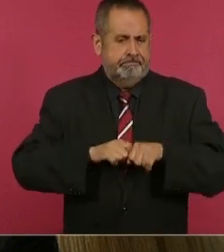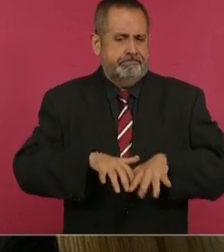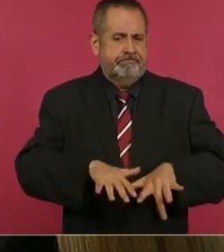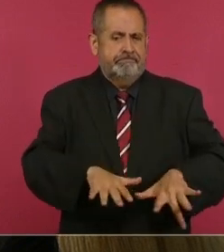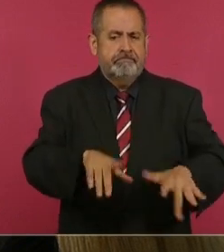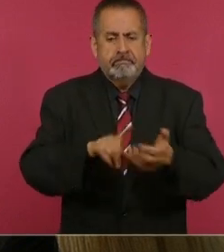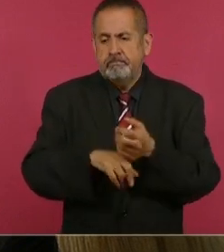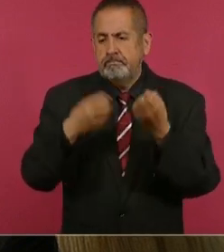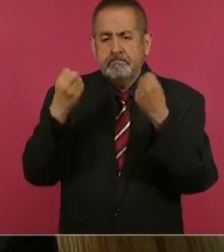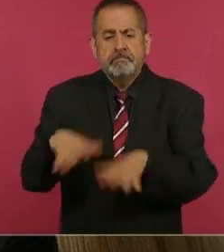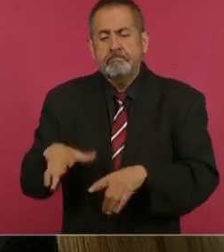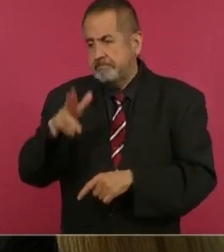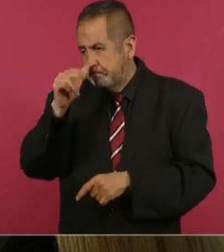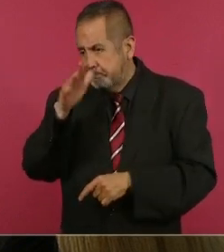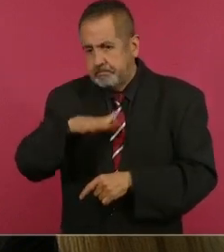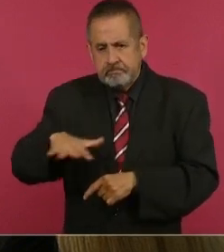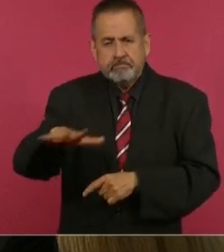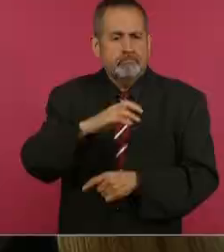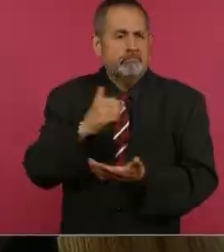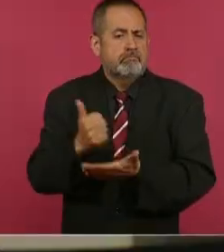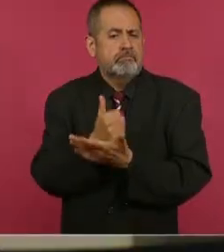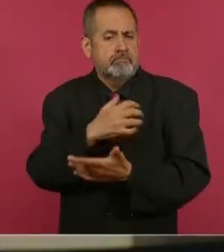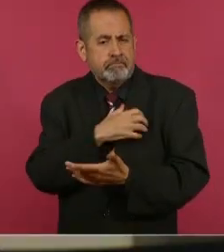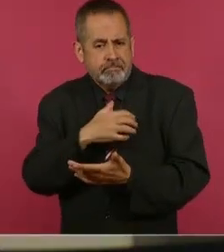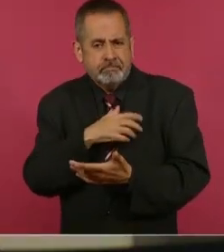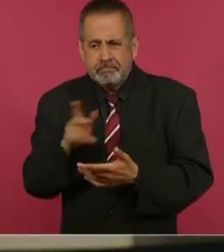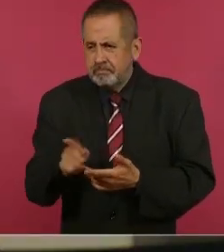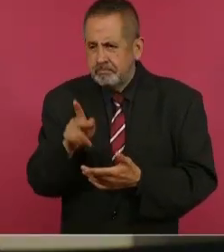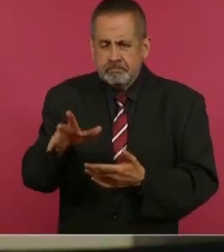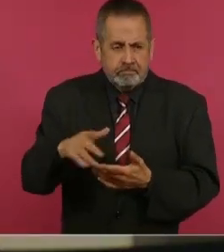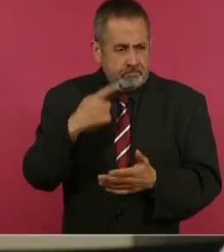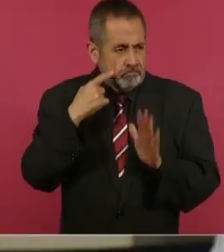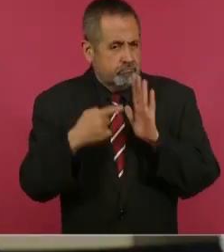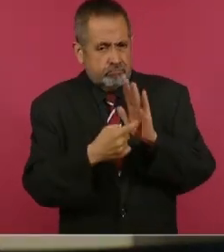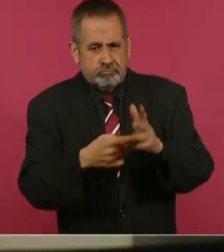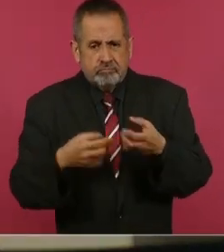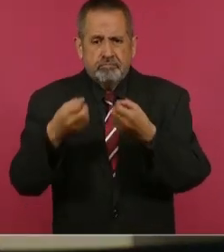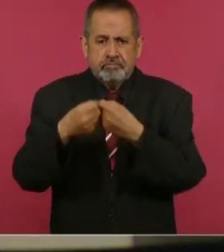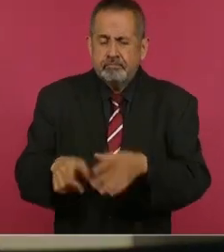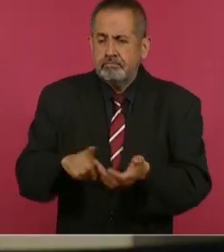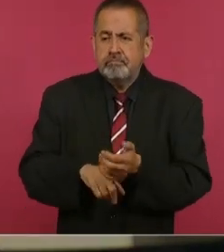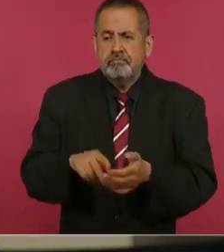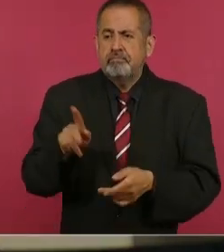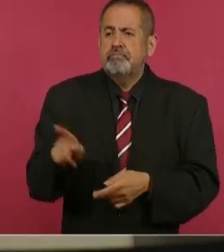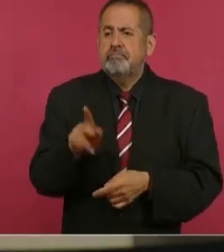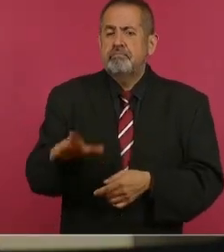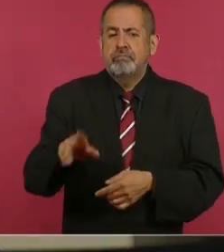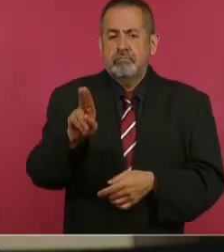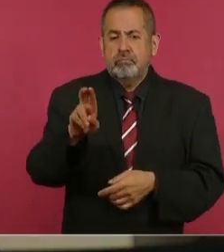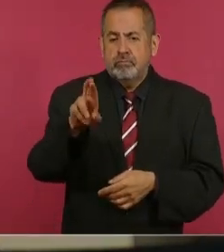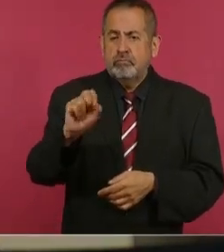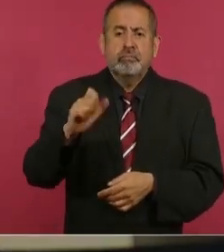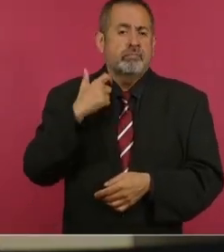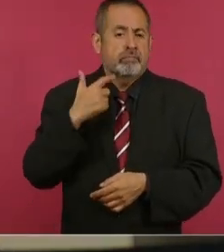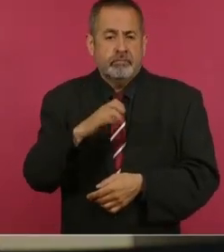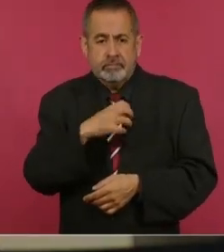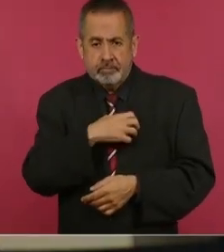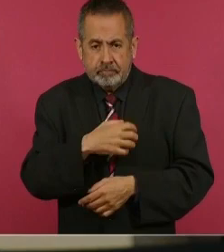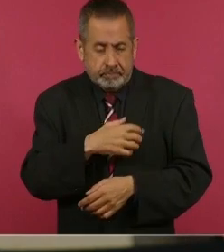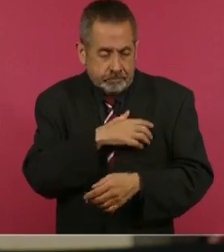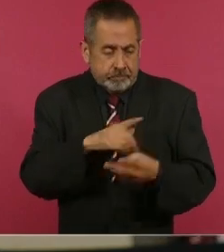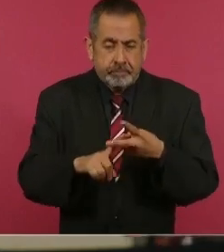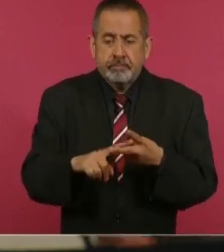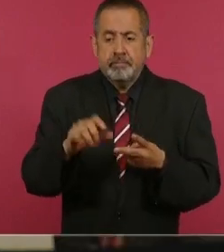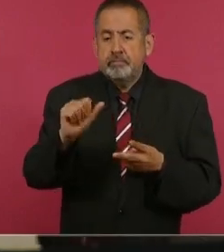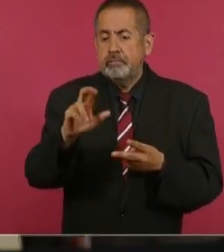afecta a Hermosillo, incluso a nuestra capital en la parte rural, como se hizo ver, afecta a Ures, que fue la capital del estado, afecta a Arizpe, que